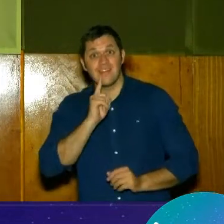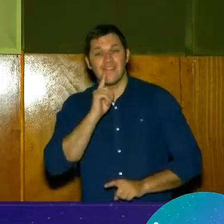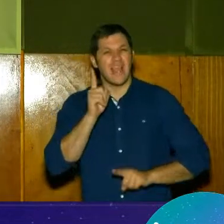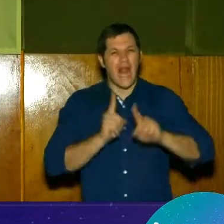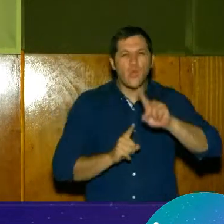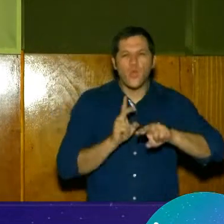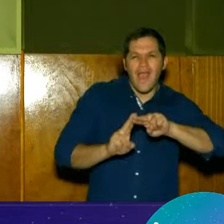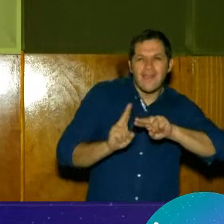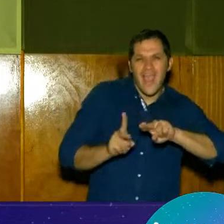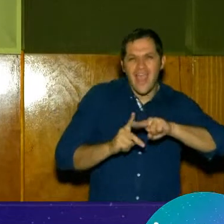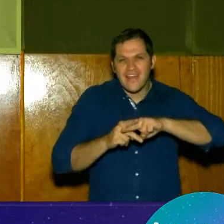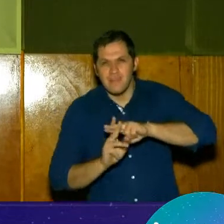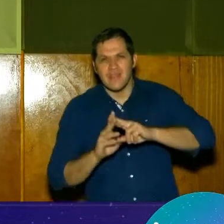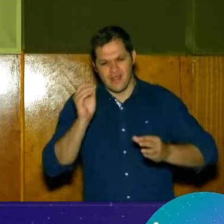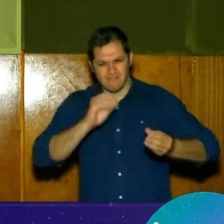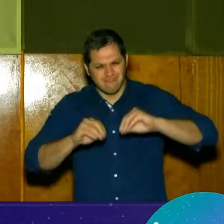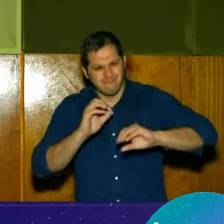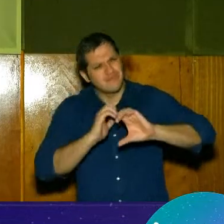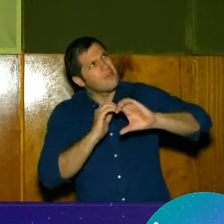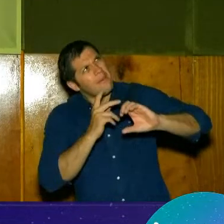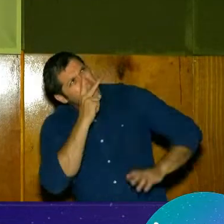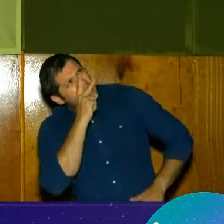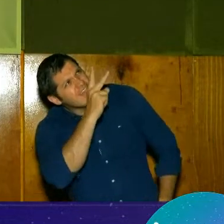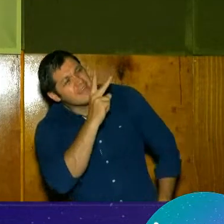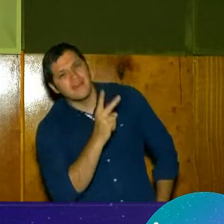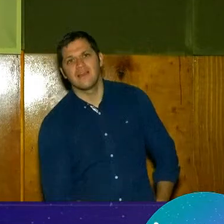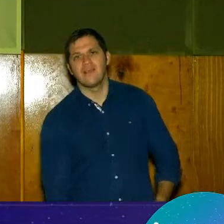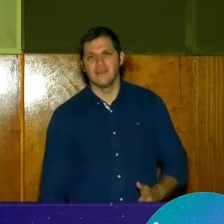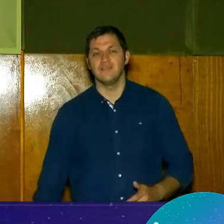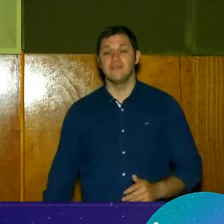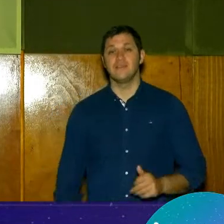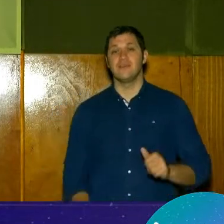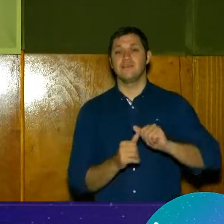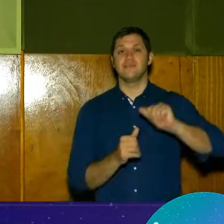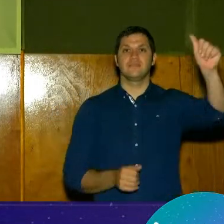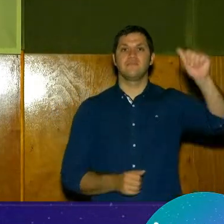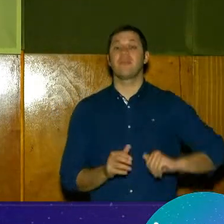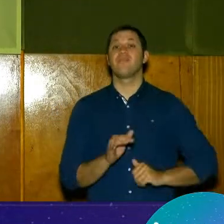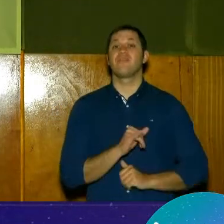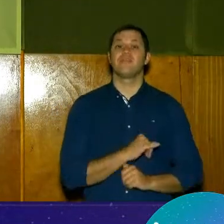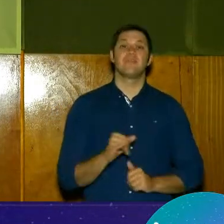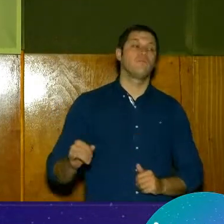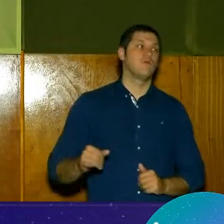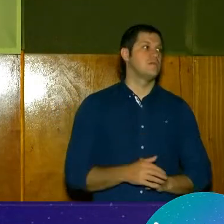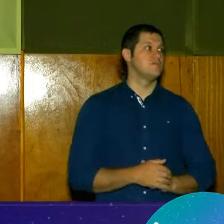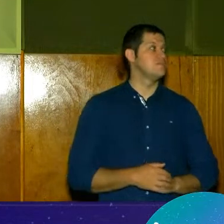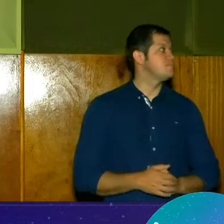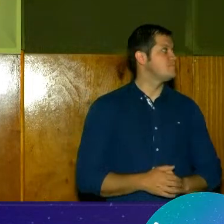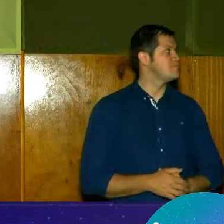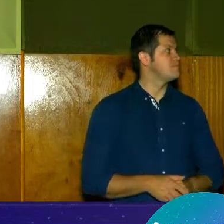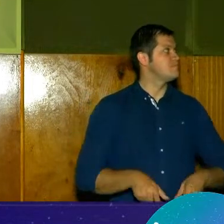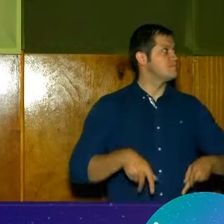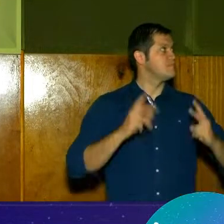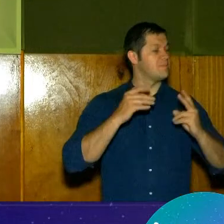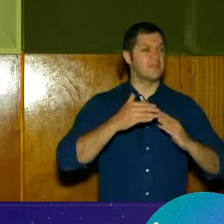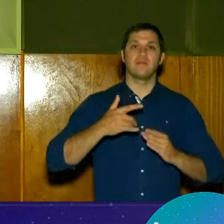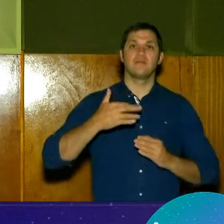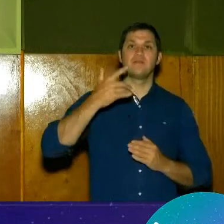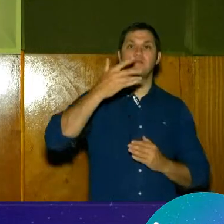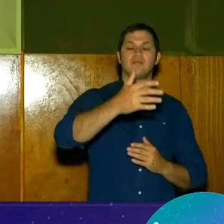porque eran sin telescopio pero eran las más avanzadas que se podían hacer sin telescopio entonces sofía hace